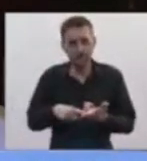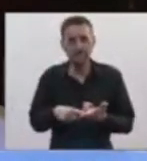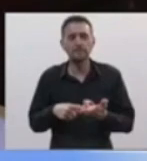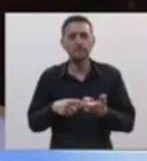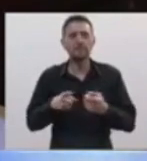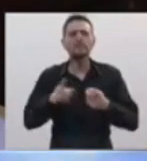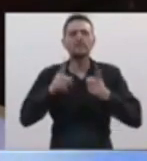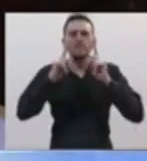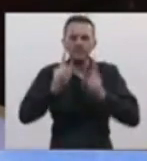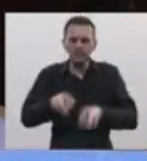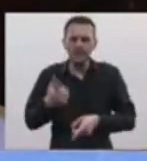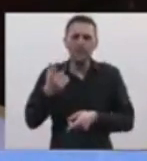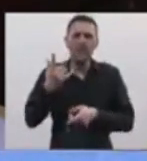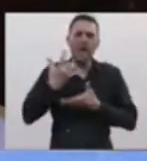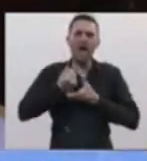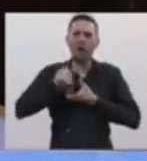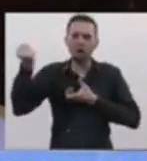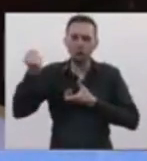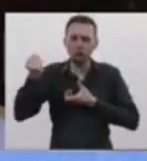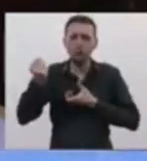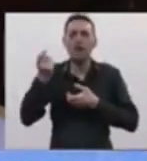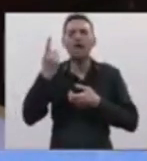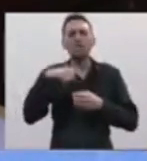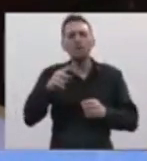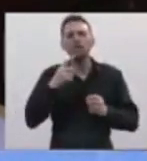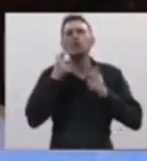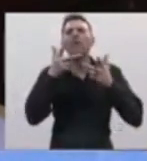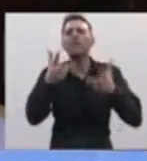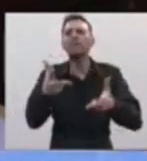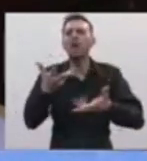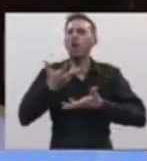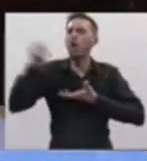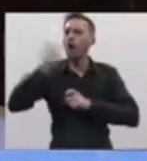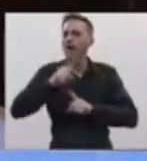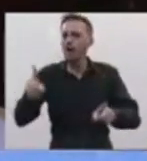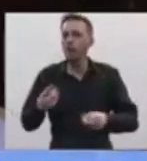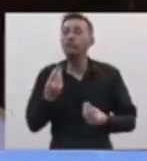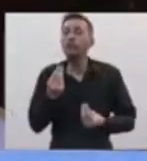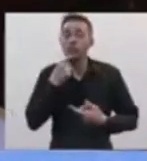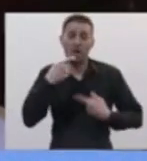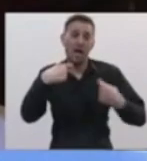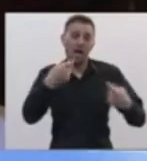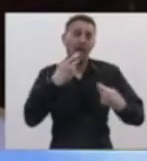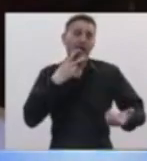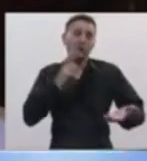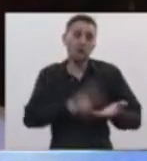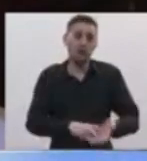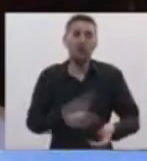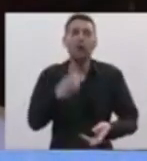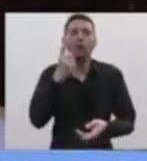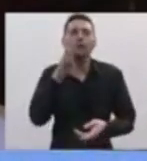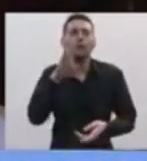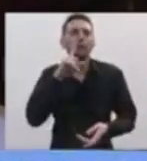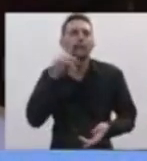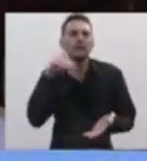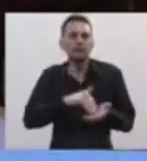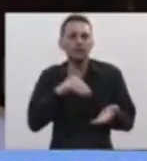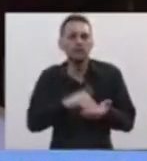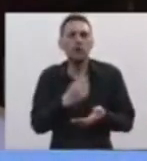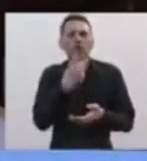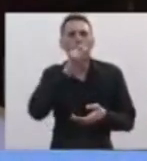y que tiene ajustes pero voy a decir dónde no hay ajustes por ejemplo no hay ajuste en los gastos tributarios un billón de pesos